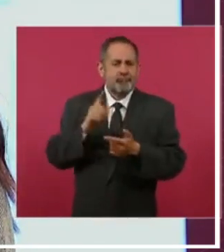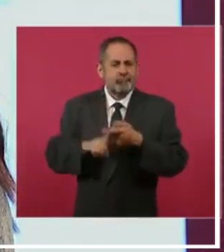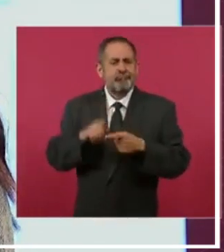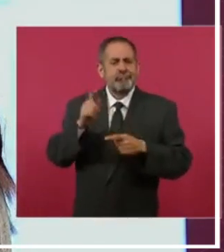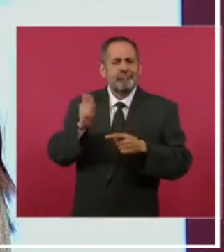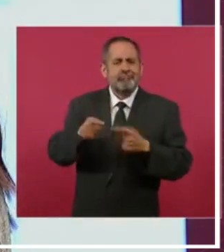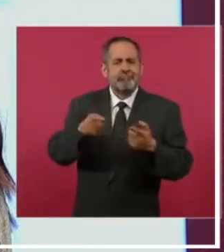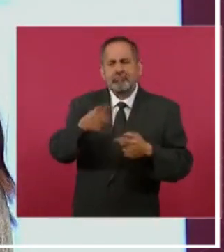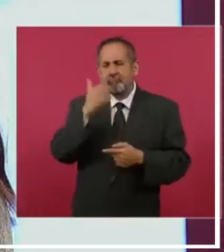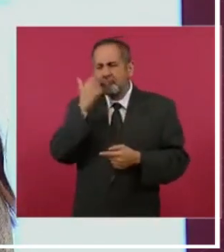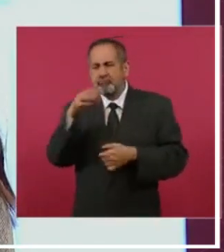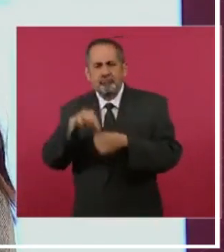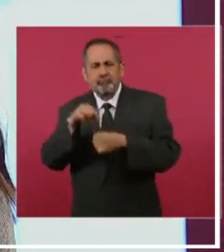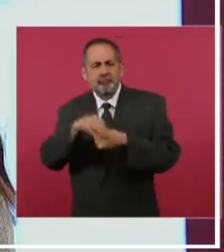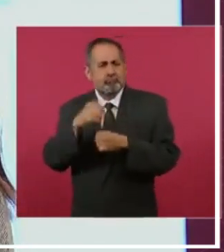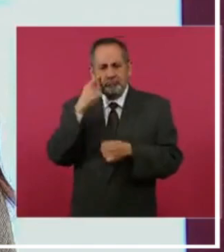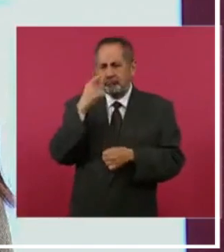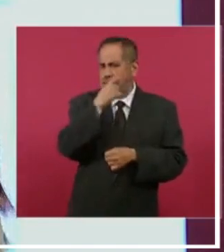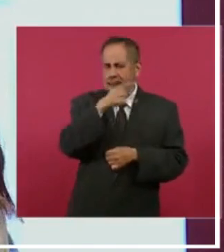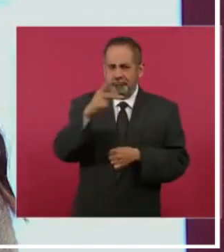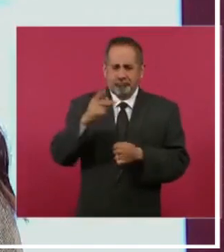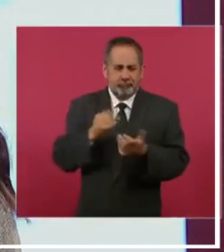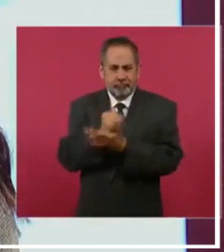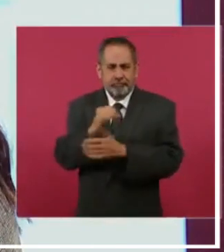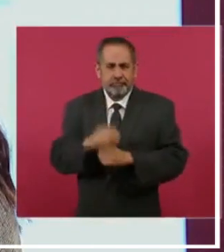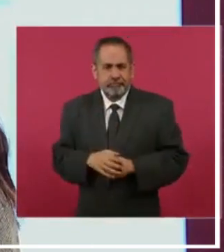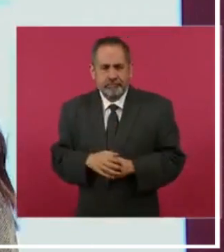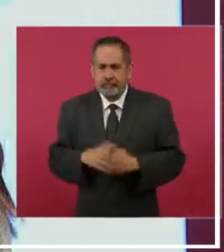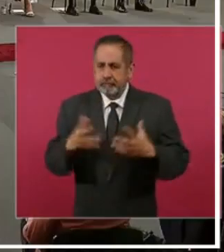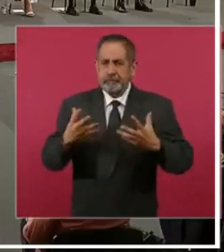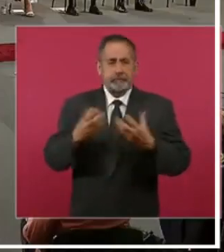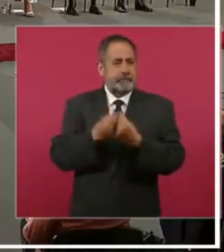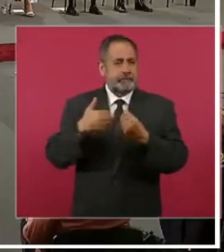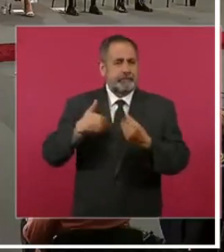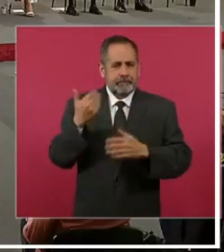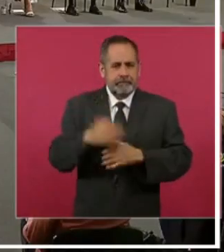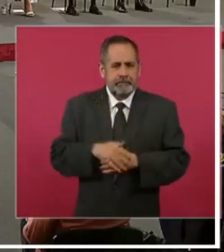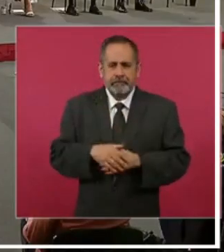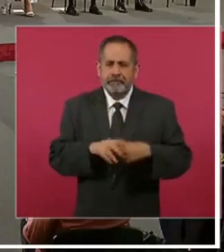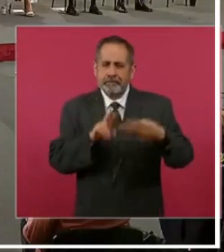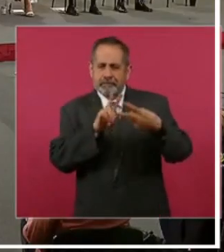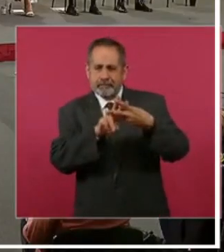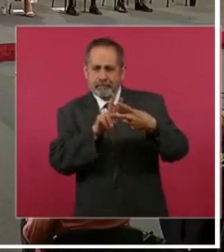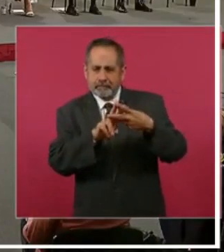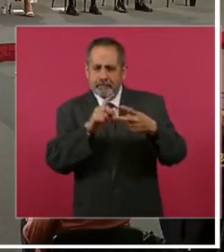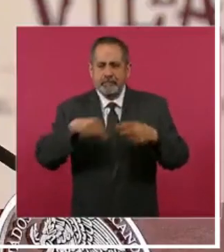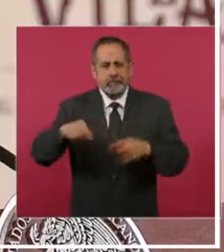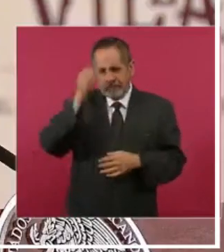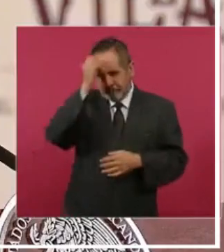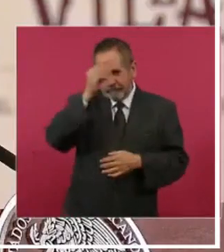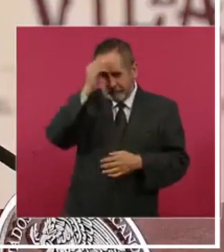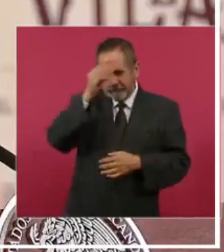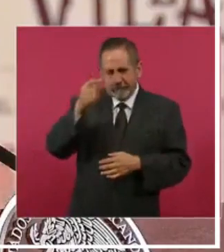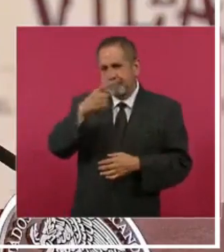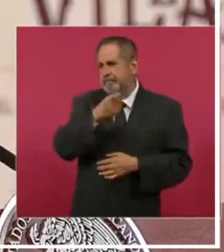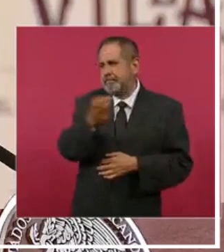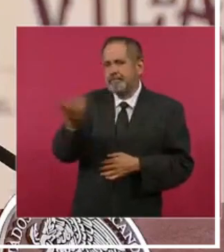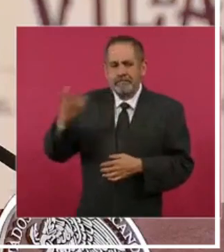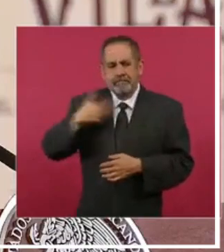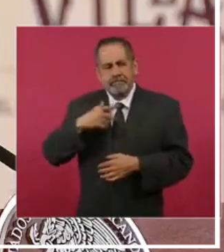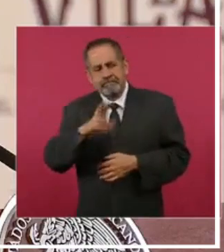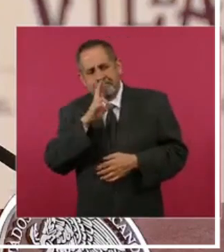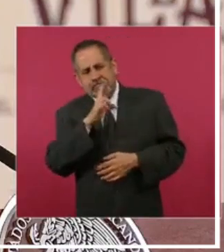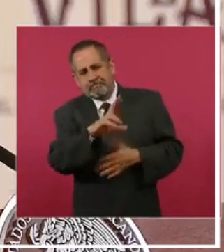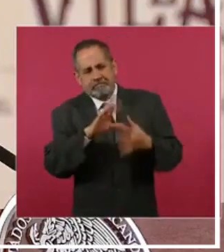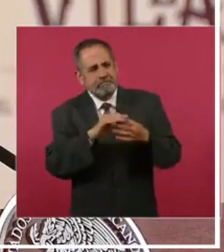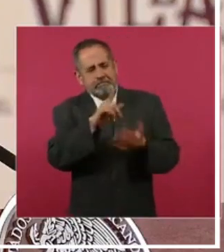quieres que gane. Juntos haremos el milagro. Y luego pone el hashtag opiniones como para que le respondan qué opina